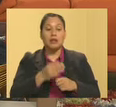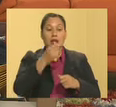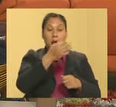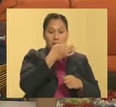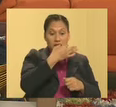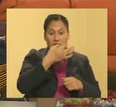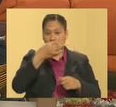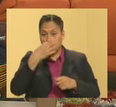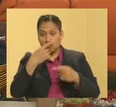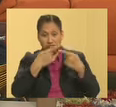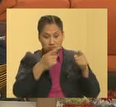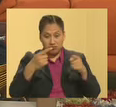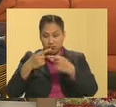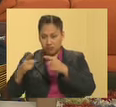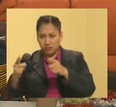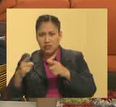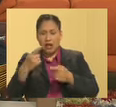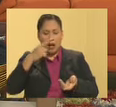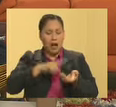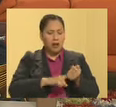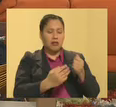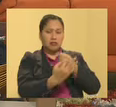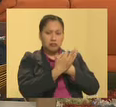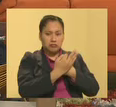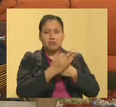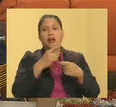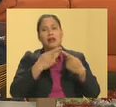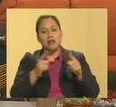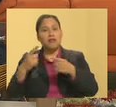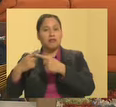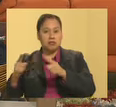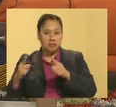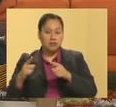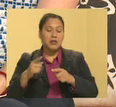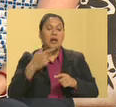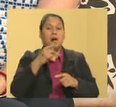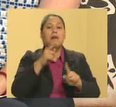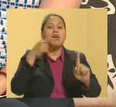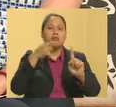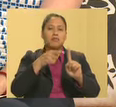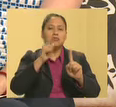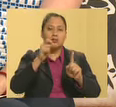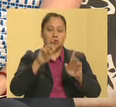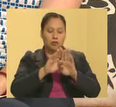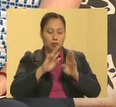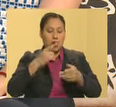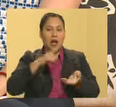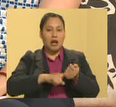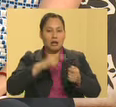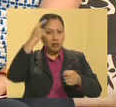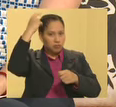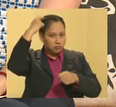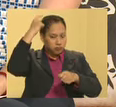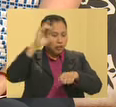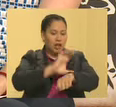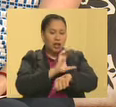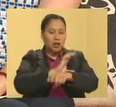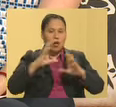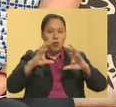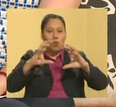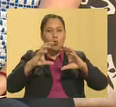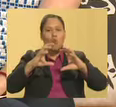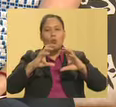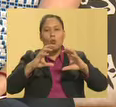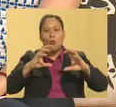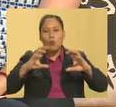medicamento tiene un mecanismo de acción distinto, pero todos van encaminados a regular la actividad eléctrica del cerebro. Ya.